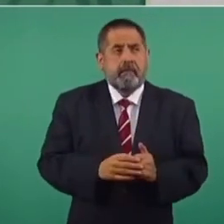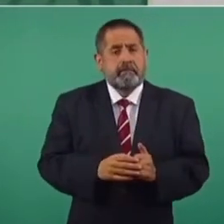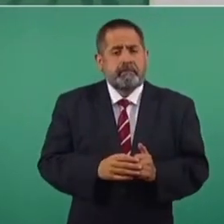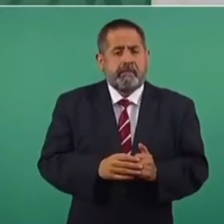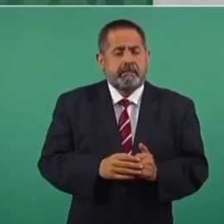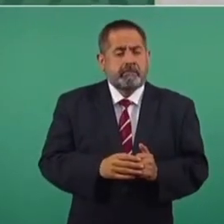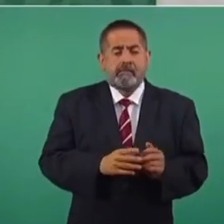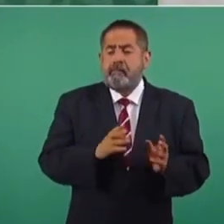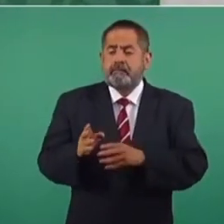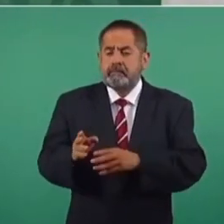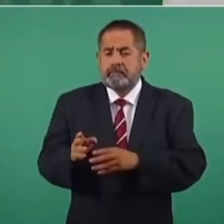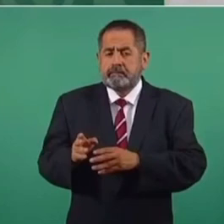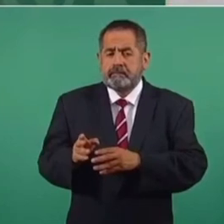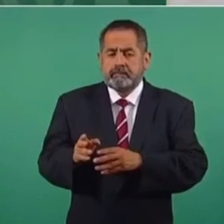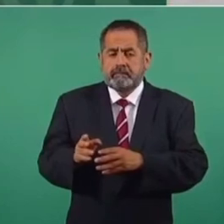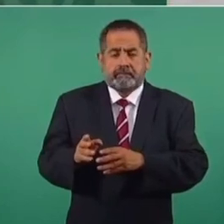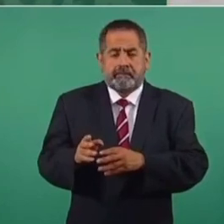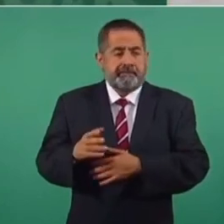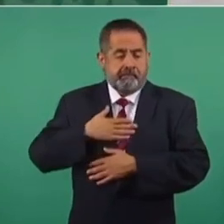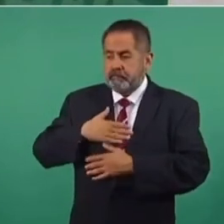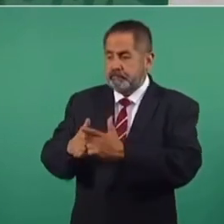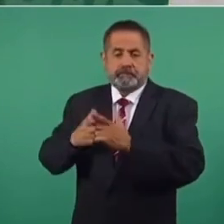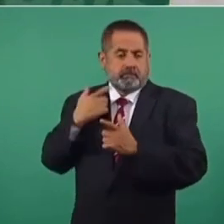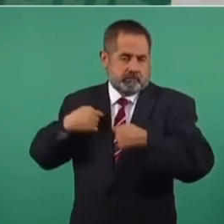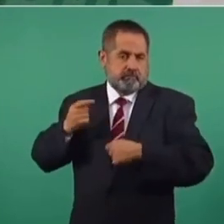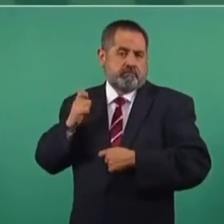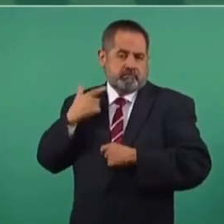El partido que nosotros fundamos